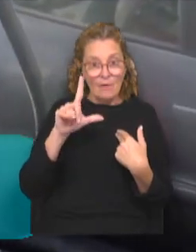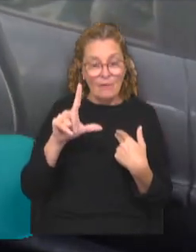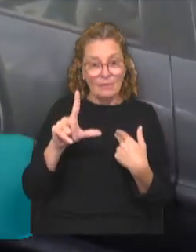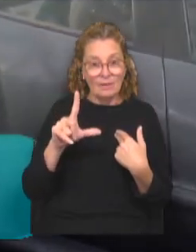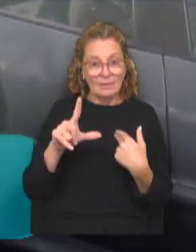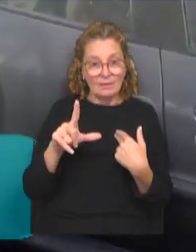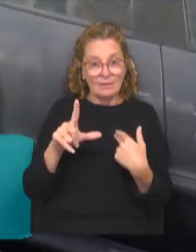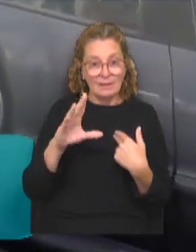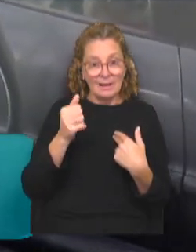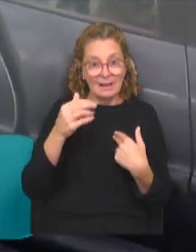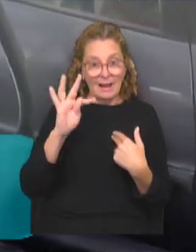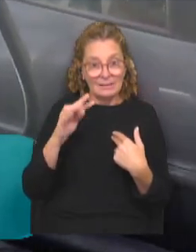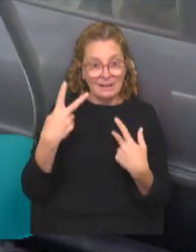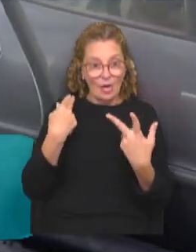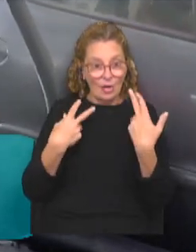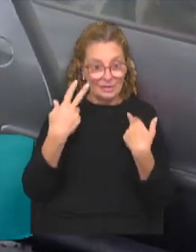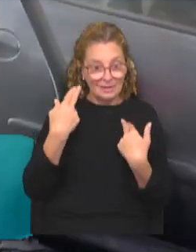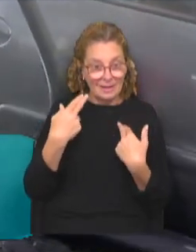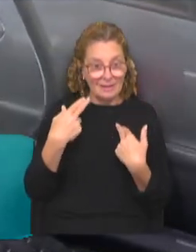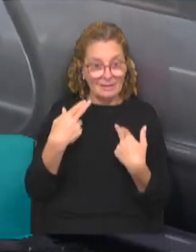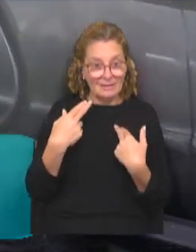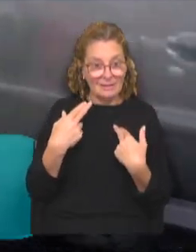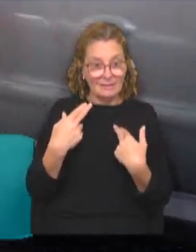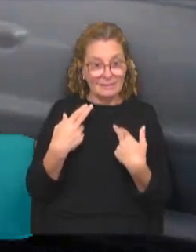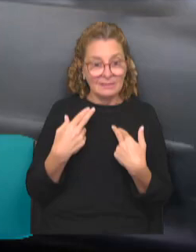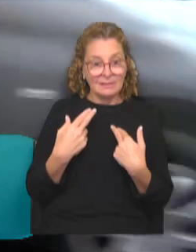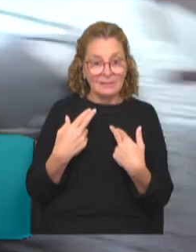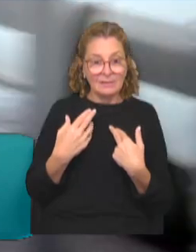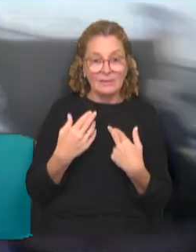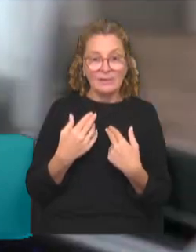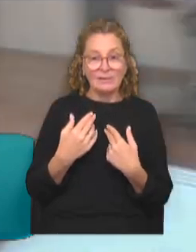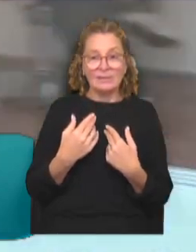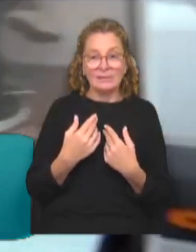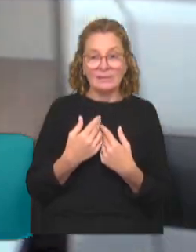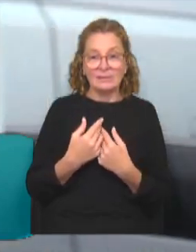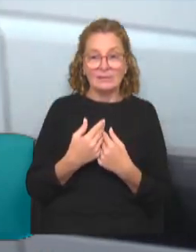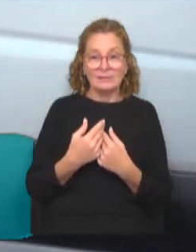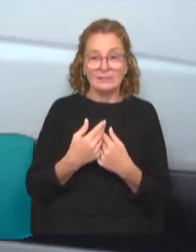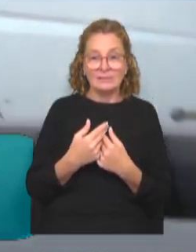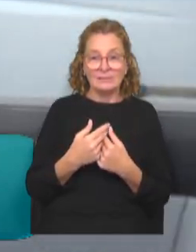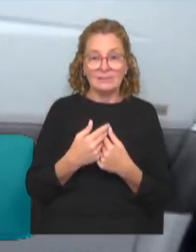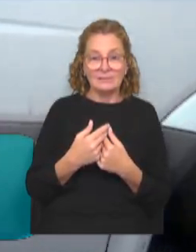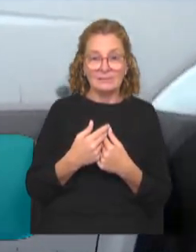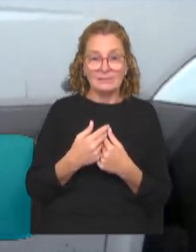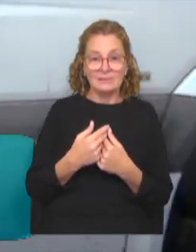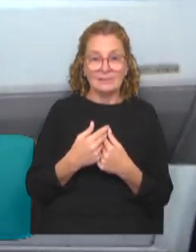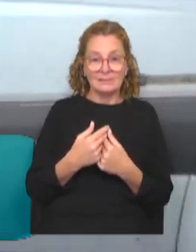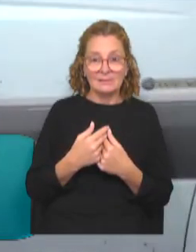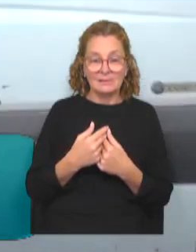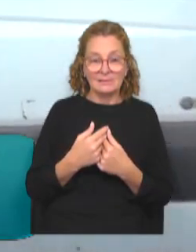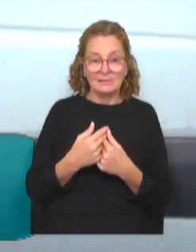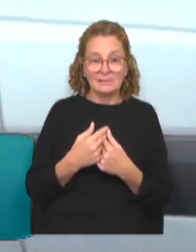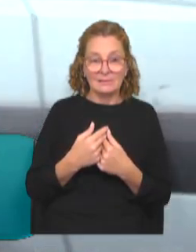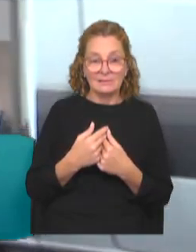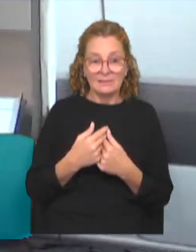se llama, Cat de cortar, peluquería móvil. Ah, pensé que de gato. Yo nunca había visto algo igual. Mirá lo que es eso. De